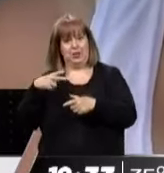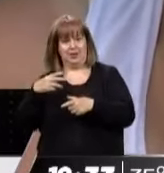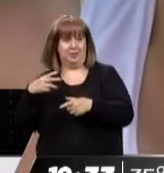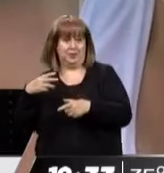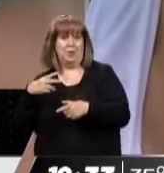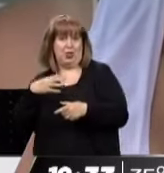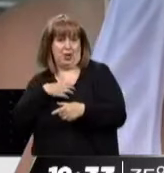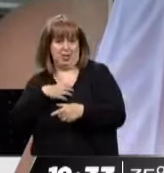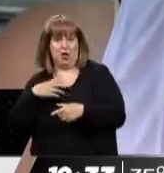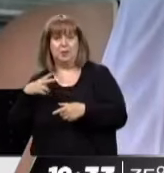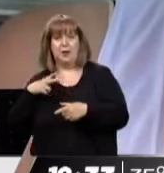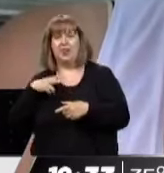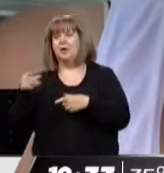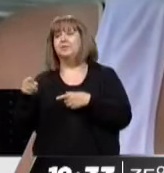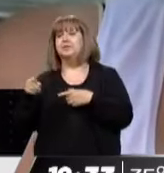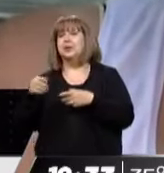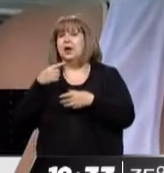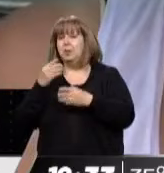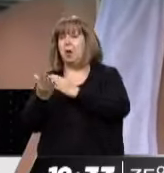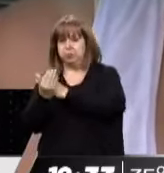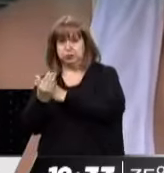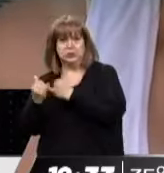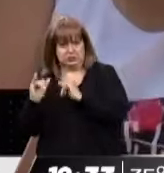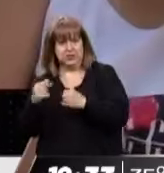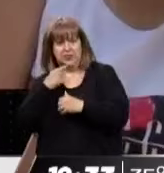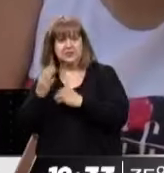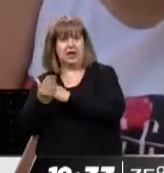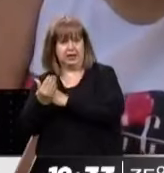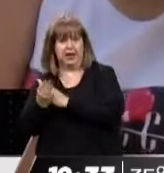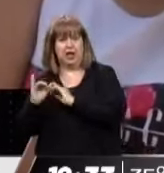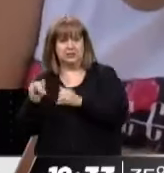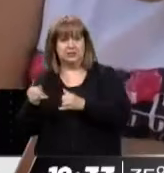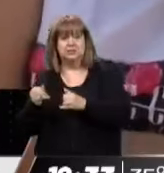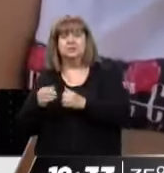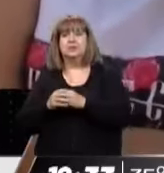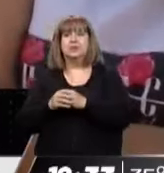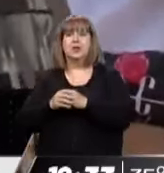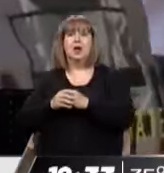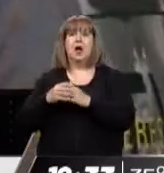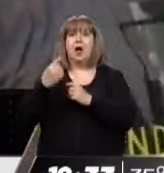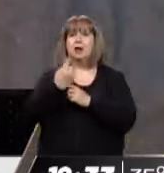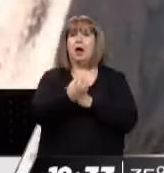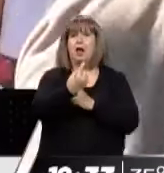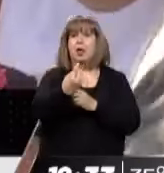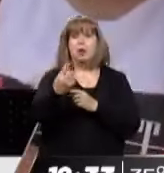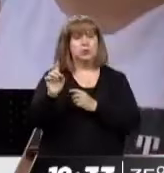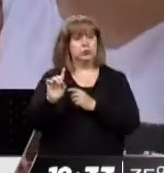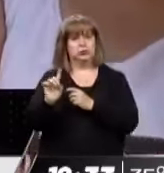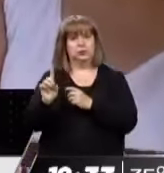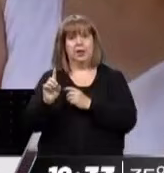estaría en predisposición para alquilar el lugar, pero bueno, lo alquilaría no a cada uno de feriantes, sino más